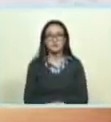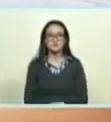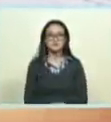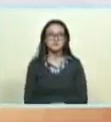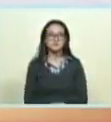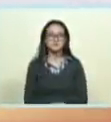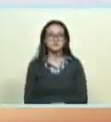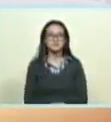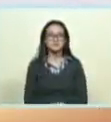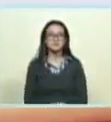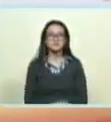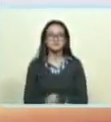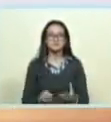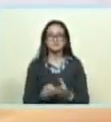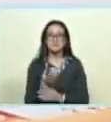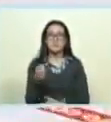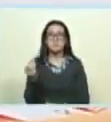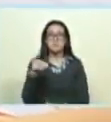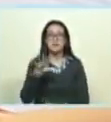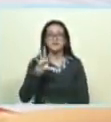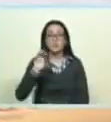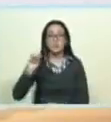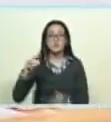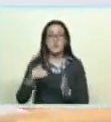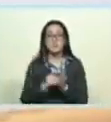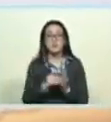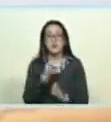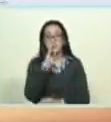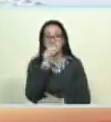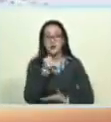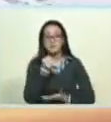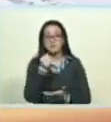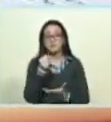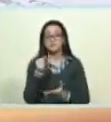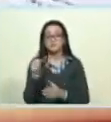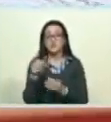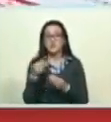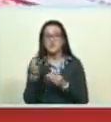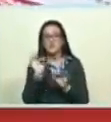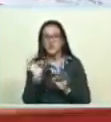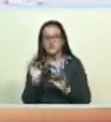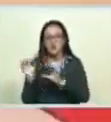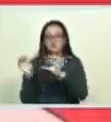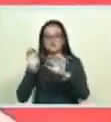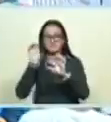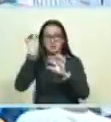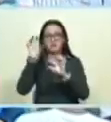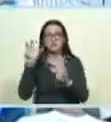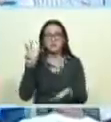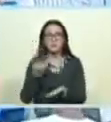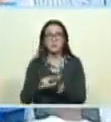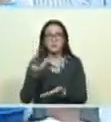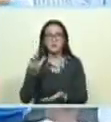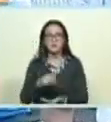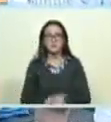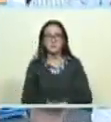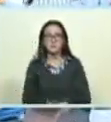Y creamos 50.000 becas más a través del carné de la patria. Aprobado.